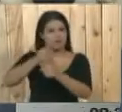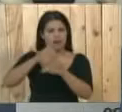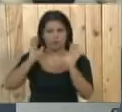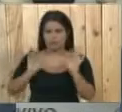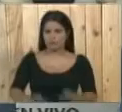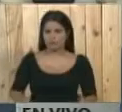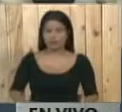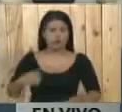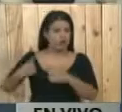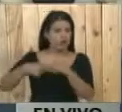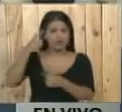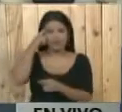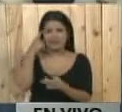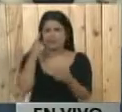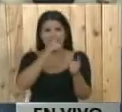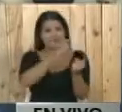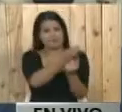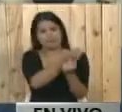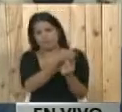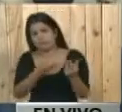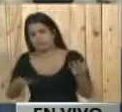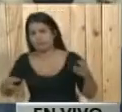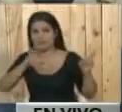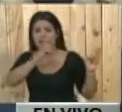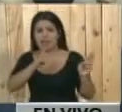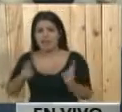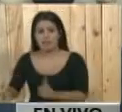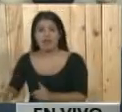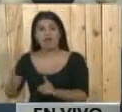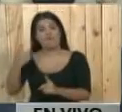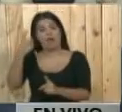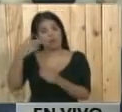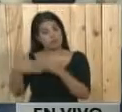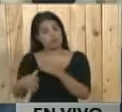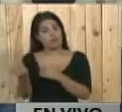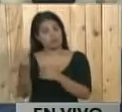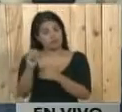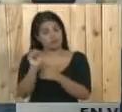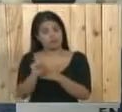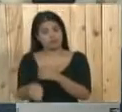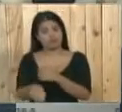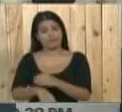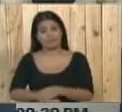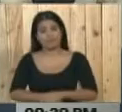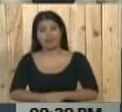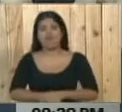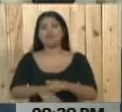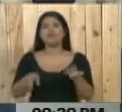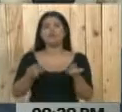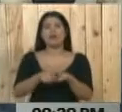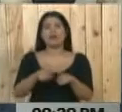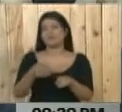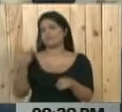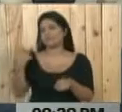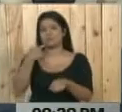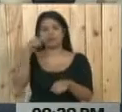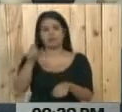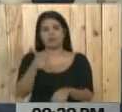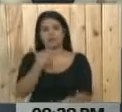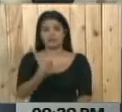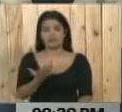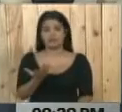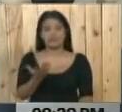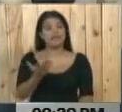atendiendo todos los temas. Y todavía falta hacer mucho más. Porque, como decía alguien, de